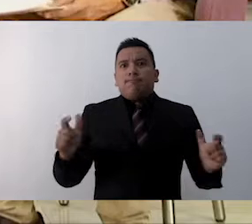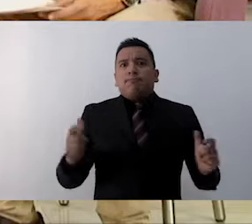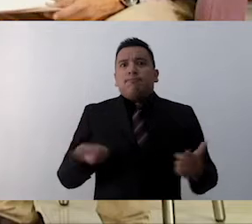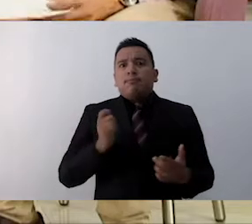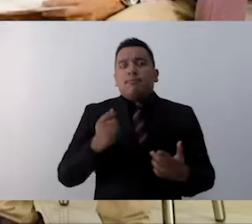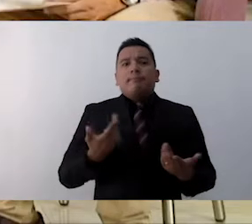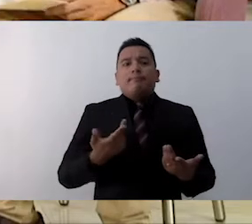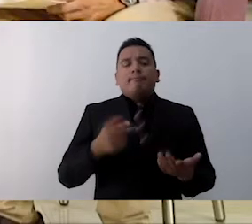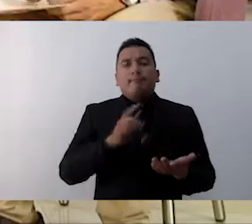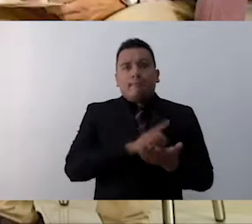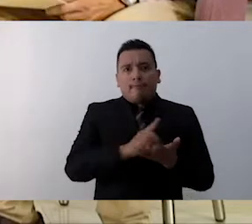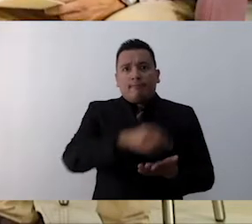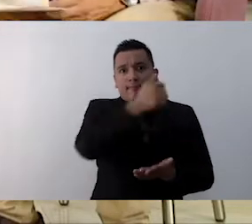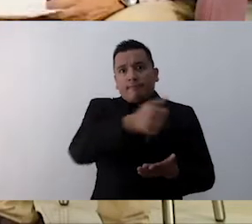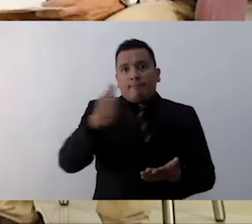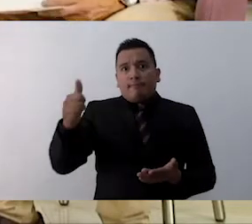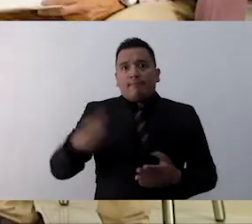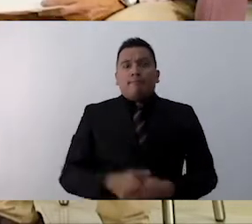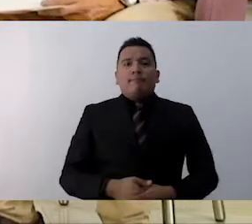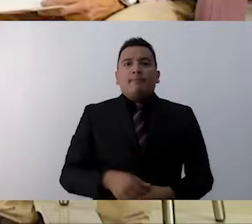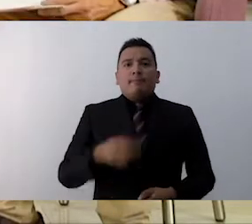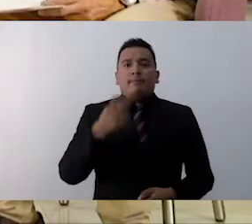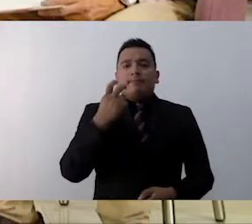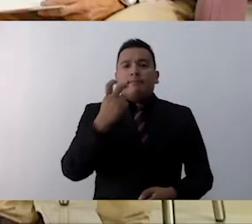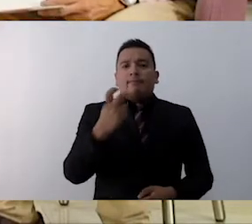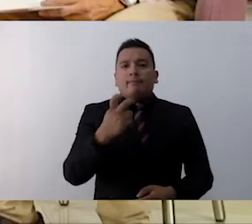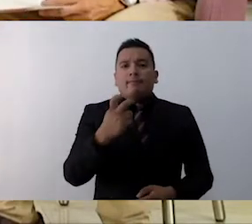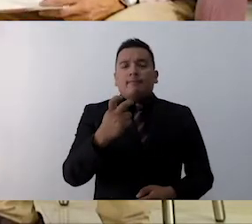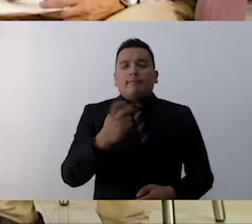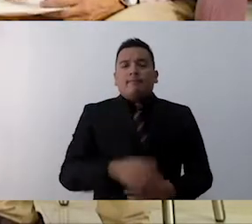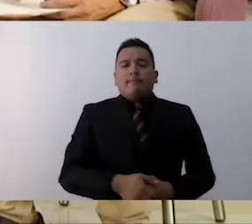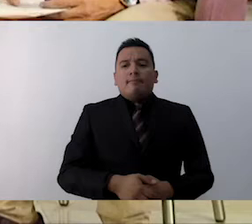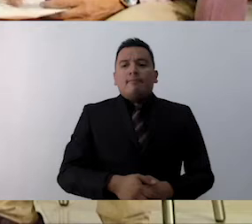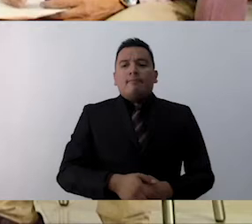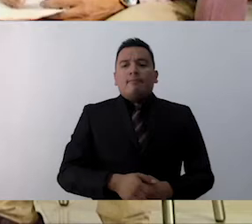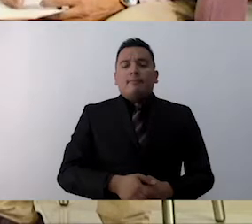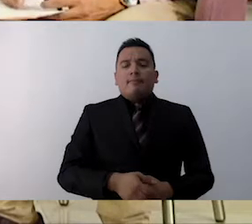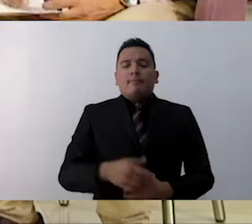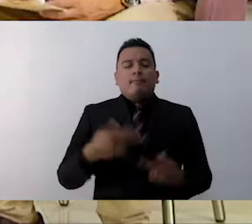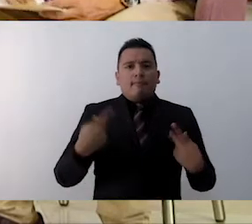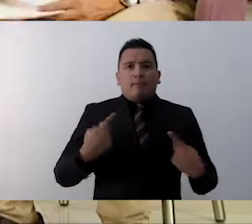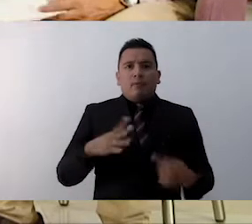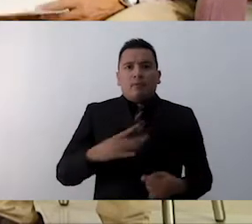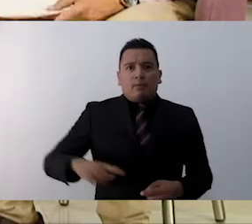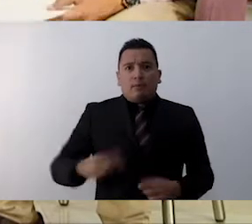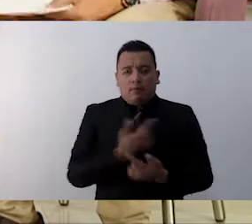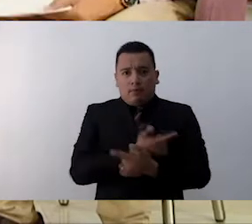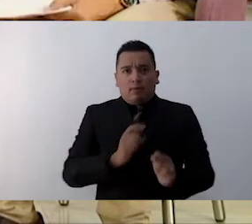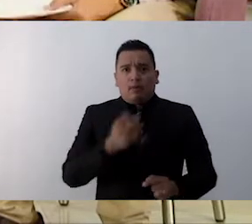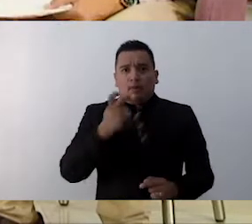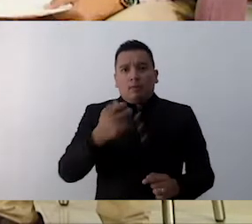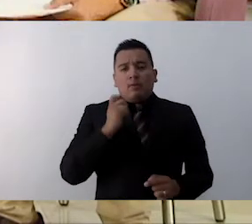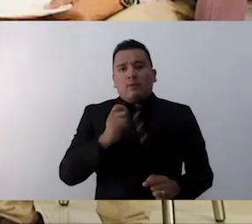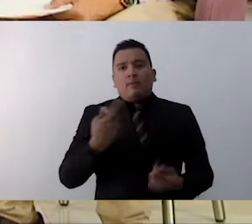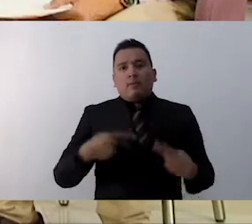perspectiva del empoderamiento de los derechos de las personas. Y en ese sentido, pues, un régimen democrático